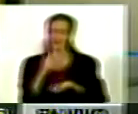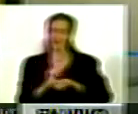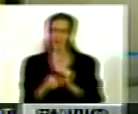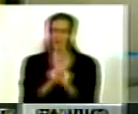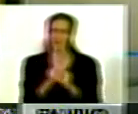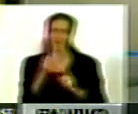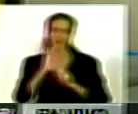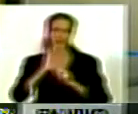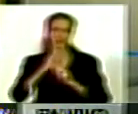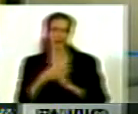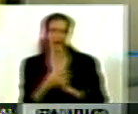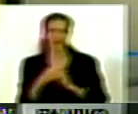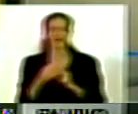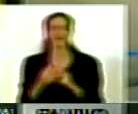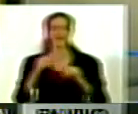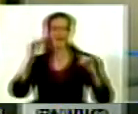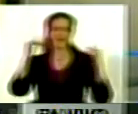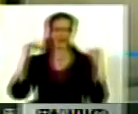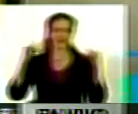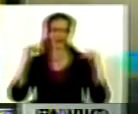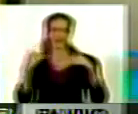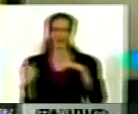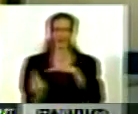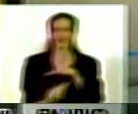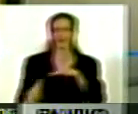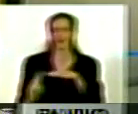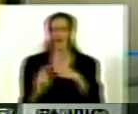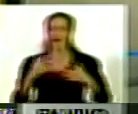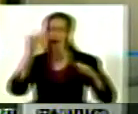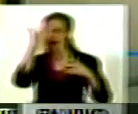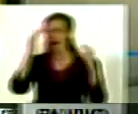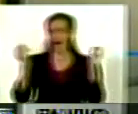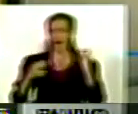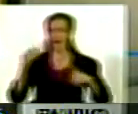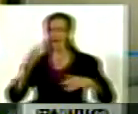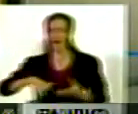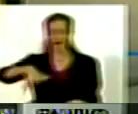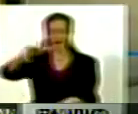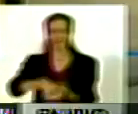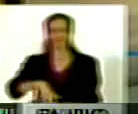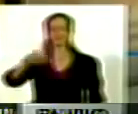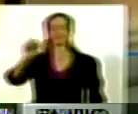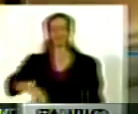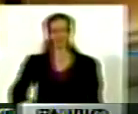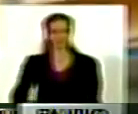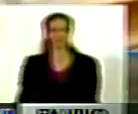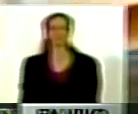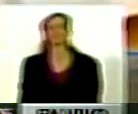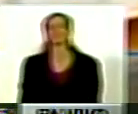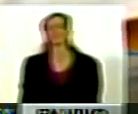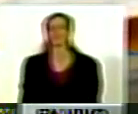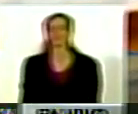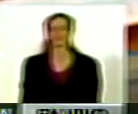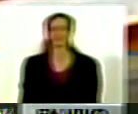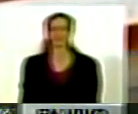deportivas, culturales, festivas, de recreación del carnaval. Aprobado, caballero, aprobado.